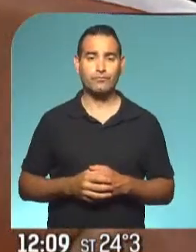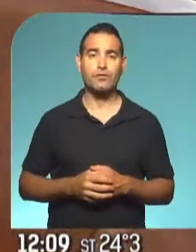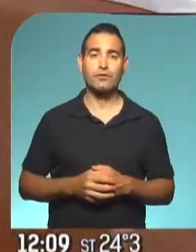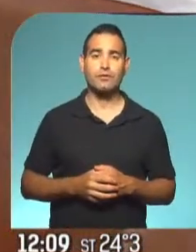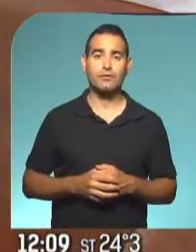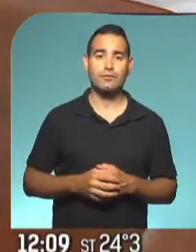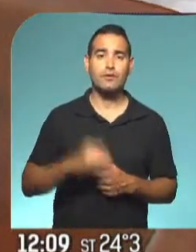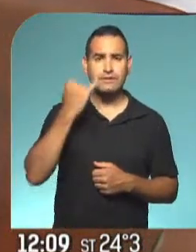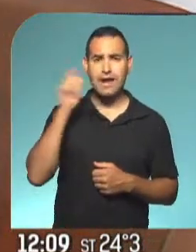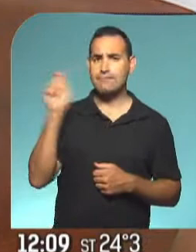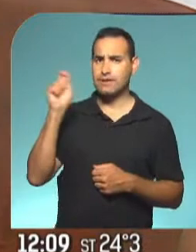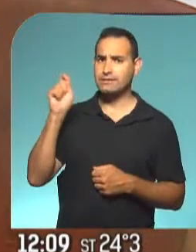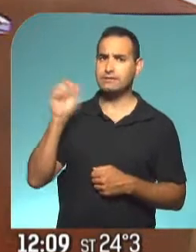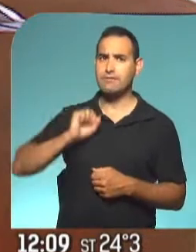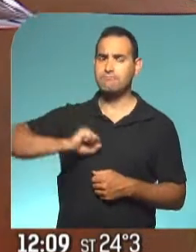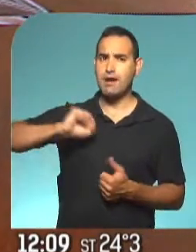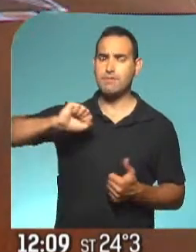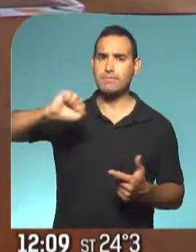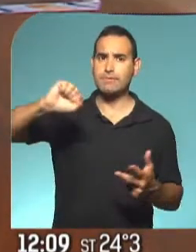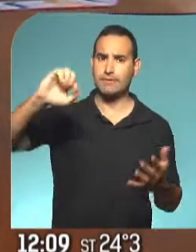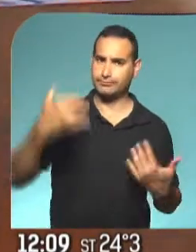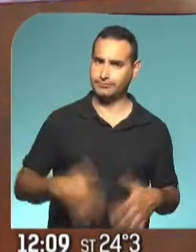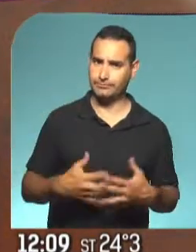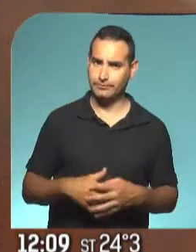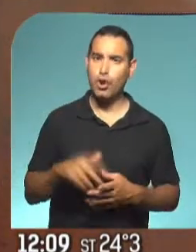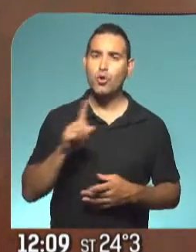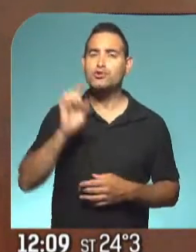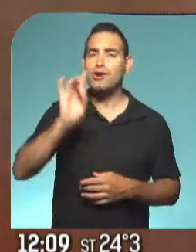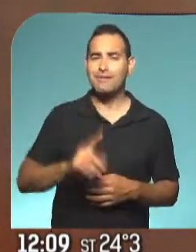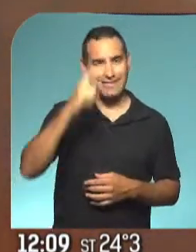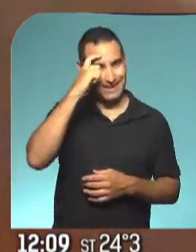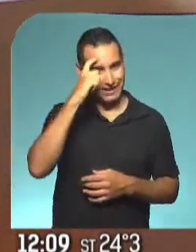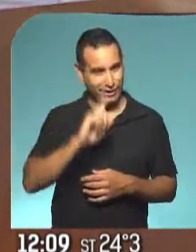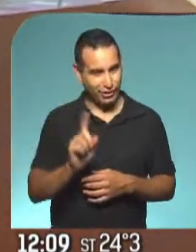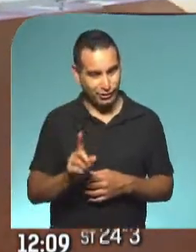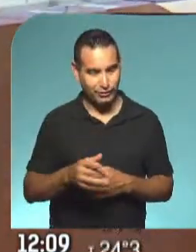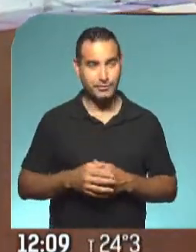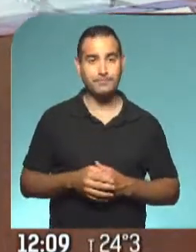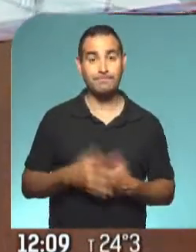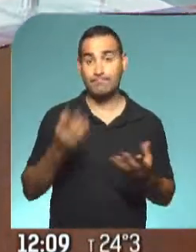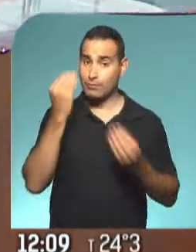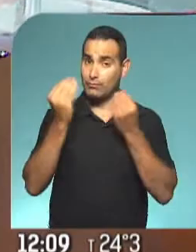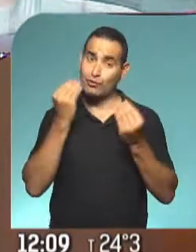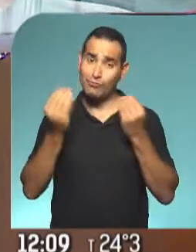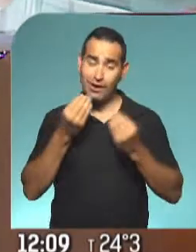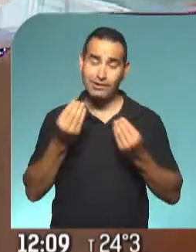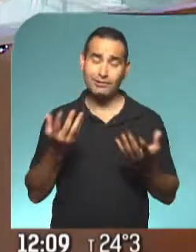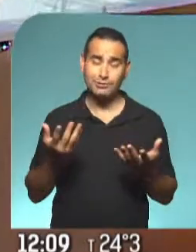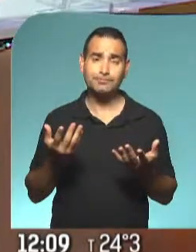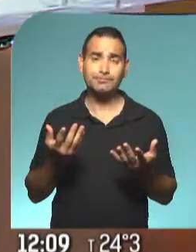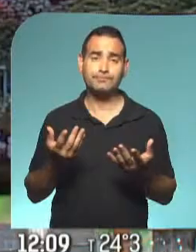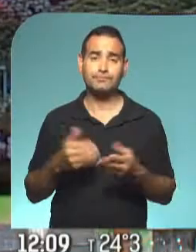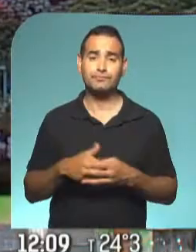una secuencia de meses altos, me parece que ese es el mayor problema. Y que no es solo enero, ¿no? Y preocupa porque dentro de los